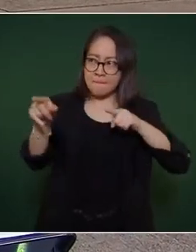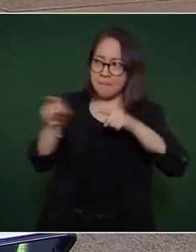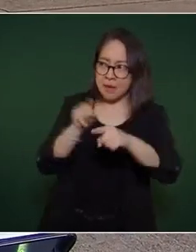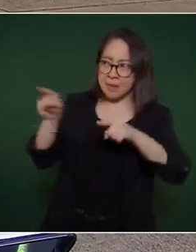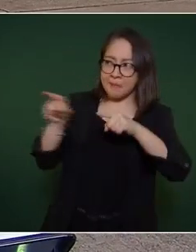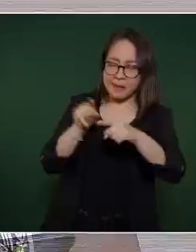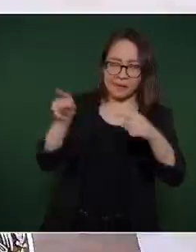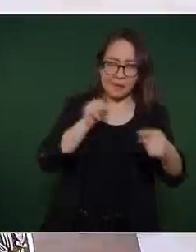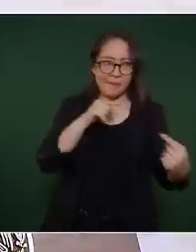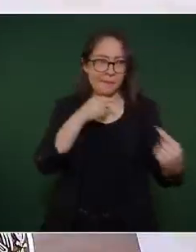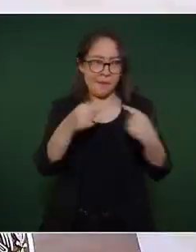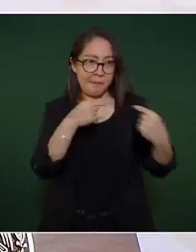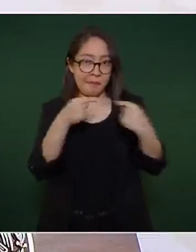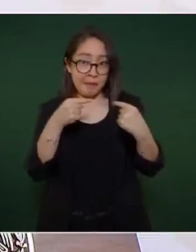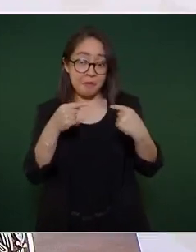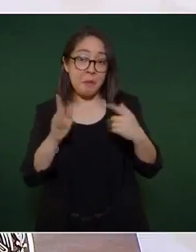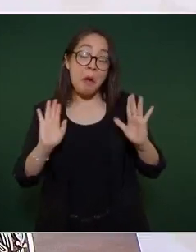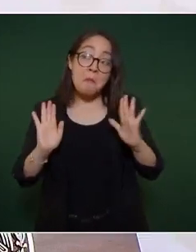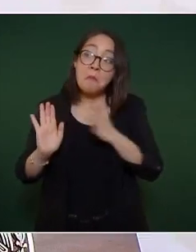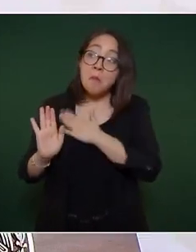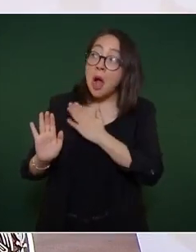Qué bueno, ¿no? Porque nos van a seguir